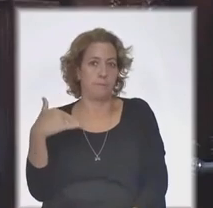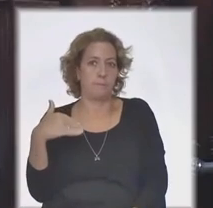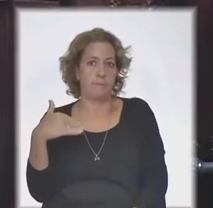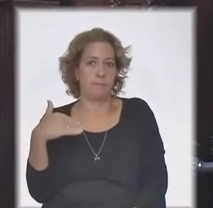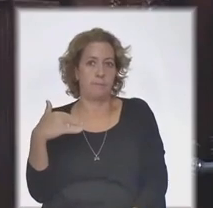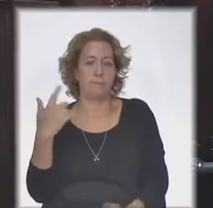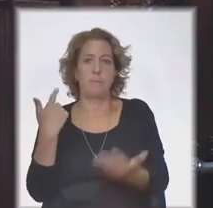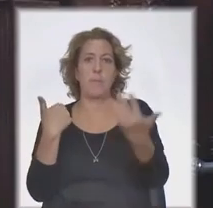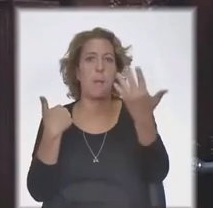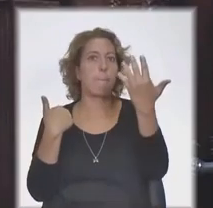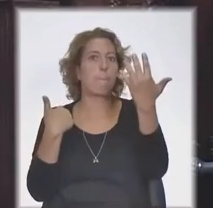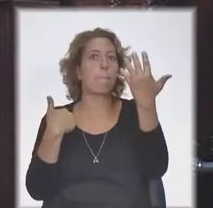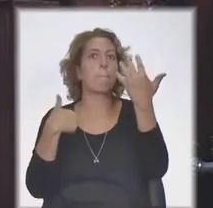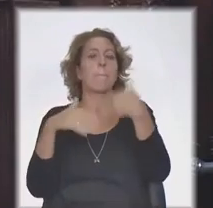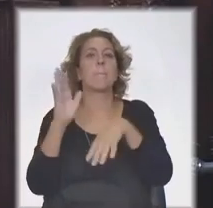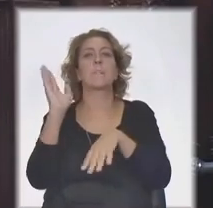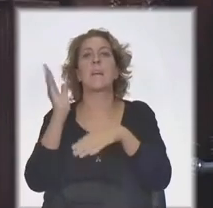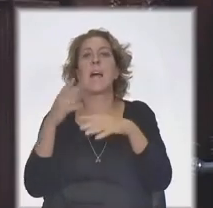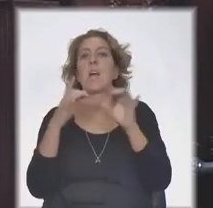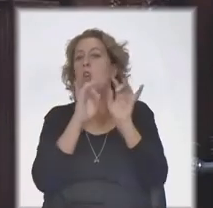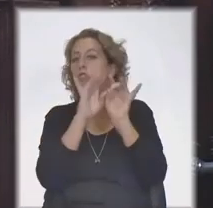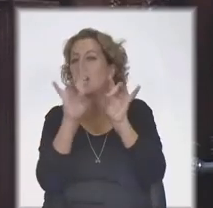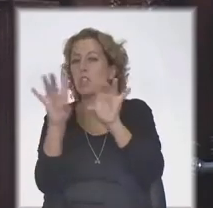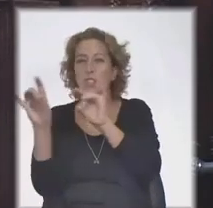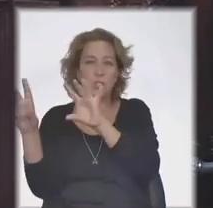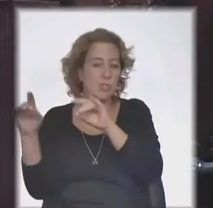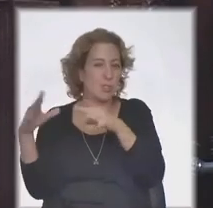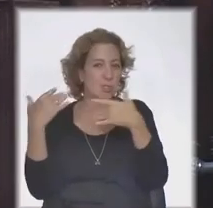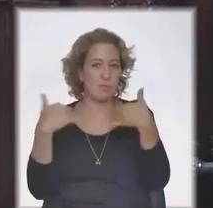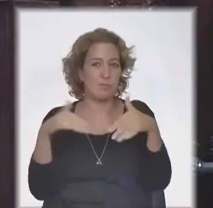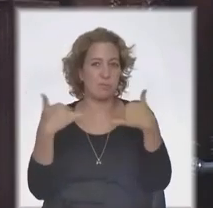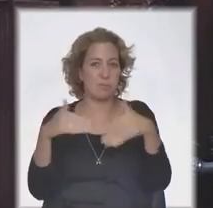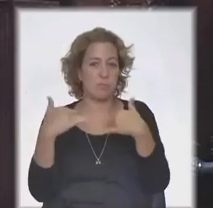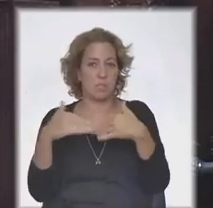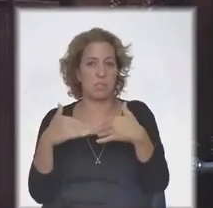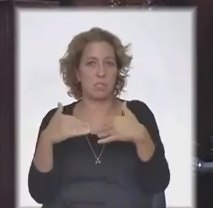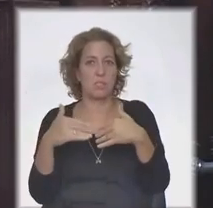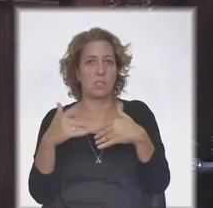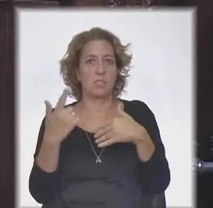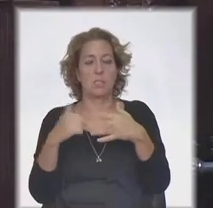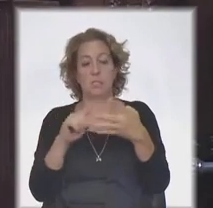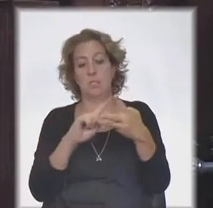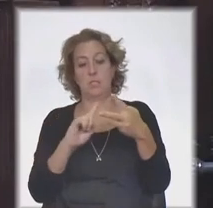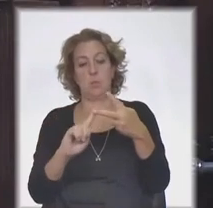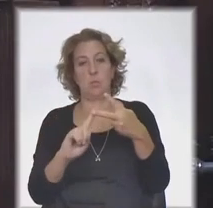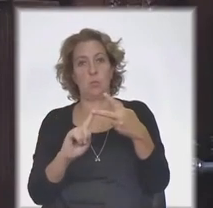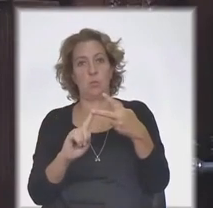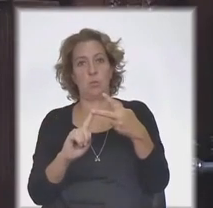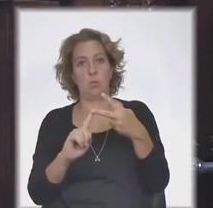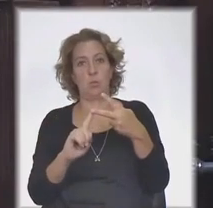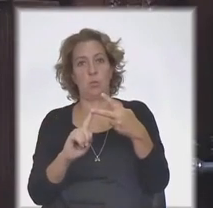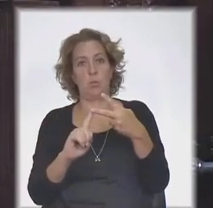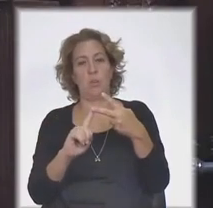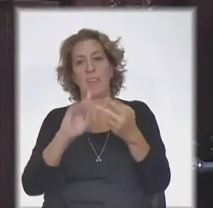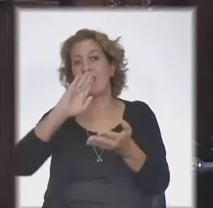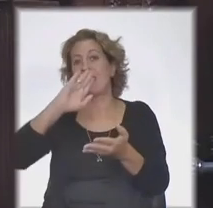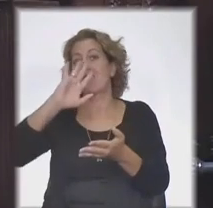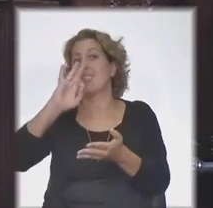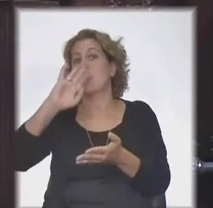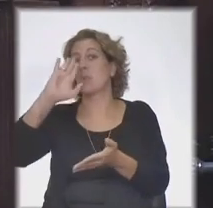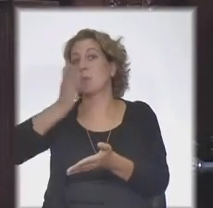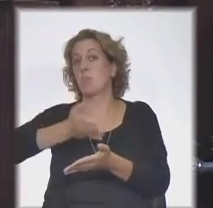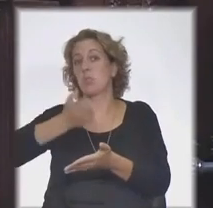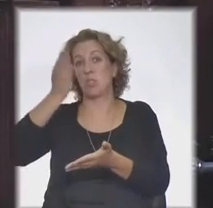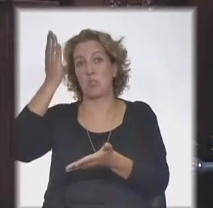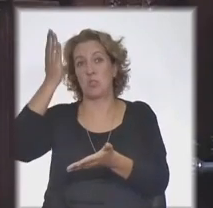la mayor tasa de aceleración de los contagios de toda la pandemia. En segundo lugar, con un 50% de casos